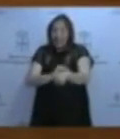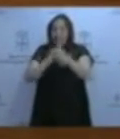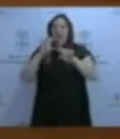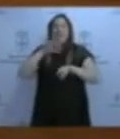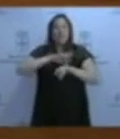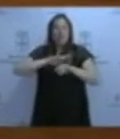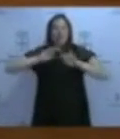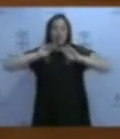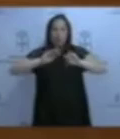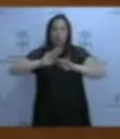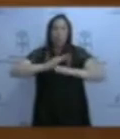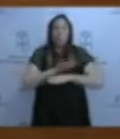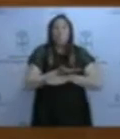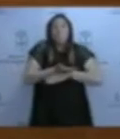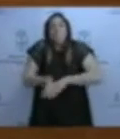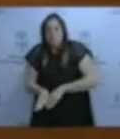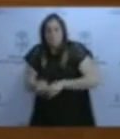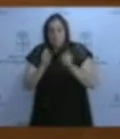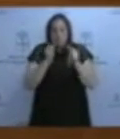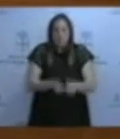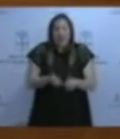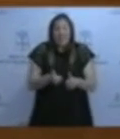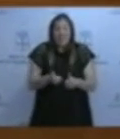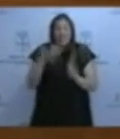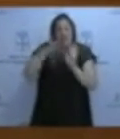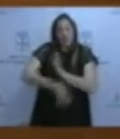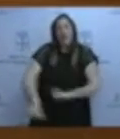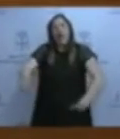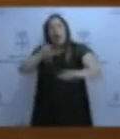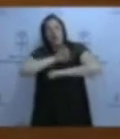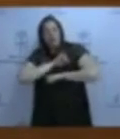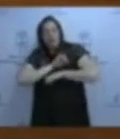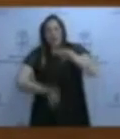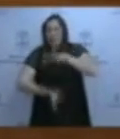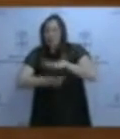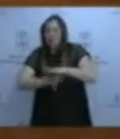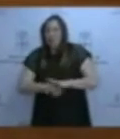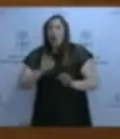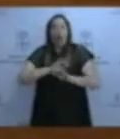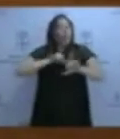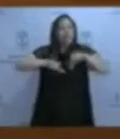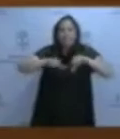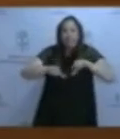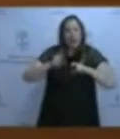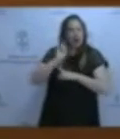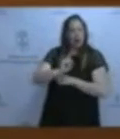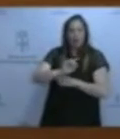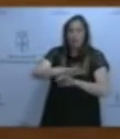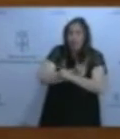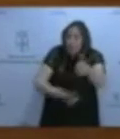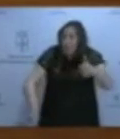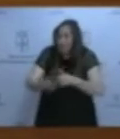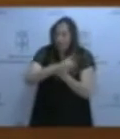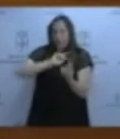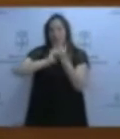si efectivamente es conveniente que siga esperando o si hay que intervenir rápidamente sobre este paciente y cambiar el orden de prioridad,